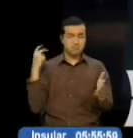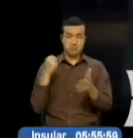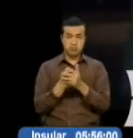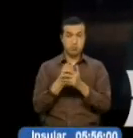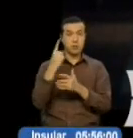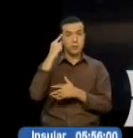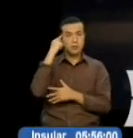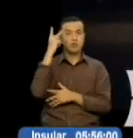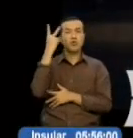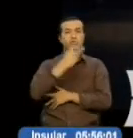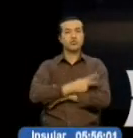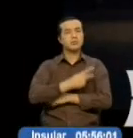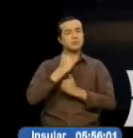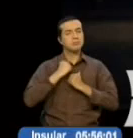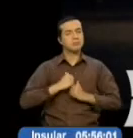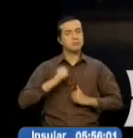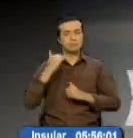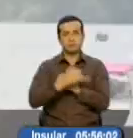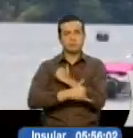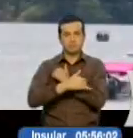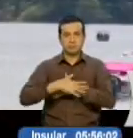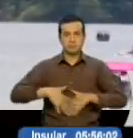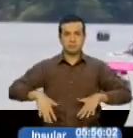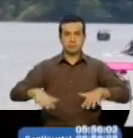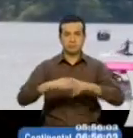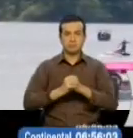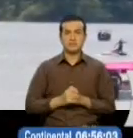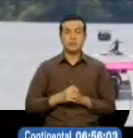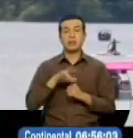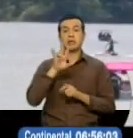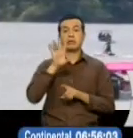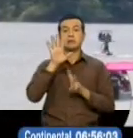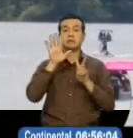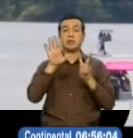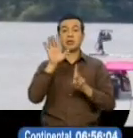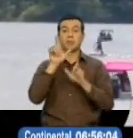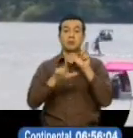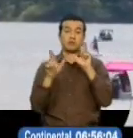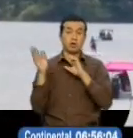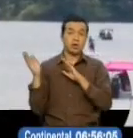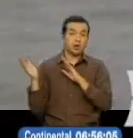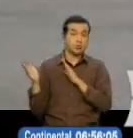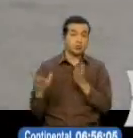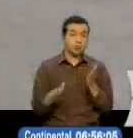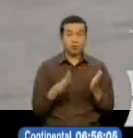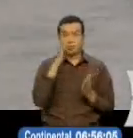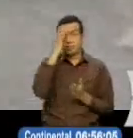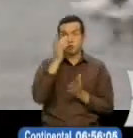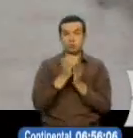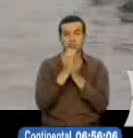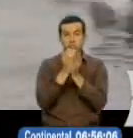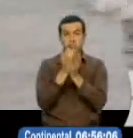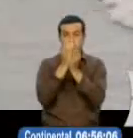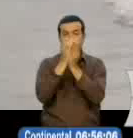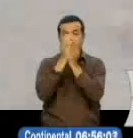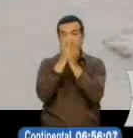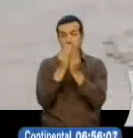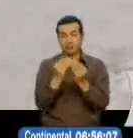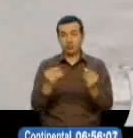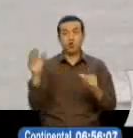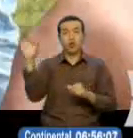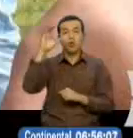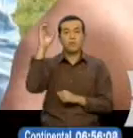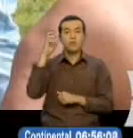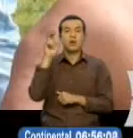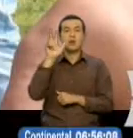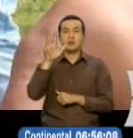gobierno decretó 2 días de duelo nacional. Asciende a 7 el número de muertos por el naufragio de la embarcación en la represa del Peñol Guatapé en Colombia. Otras